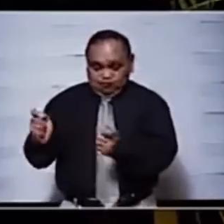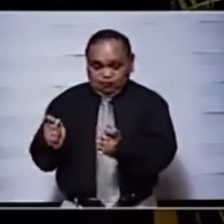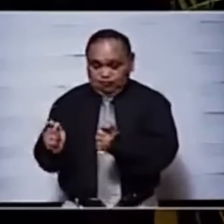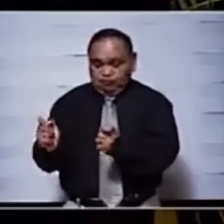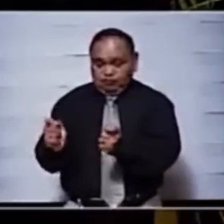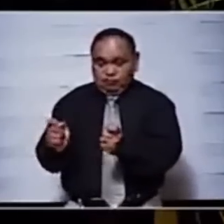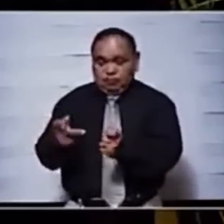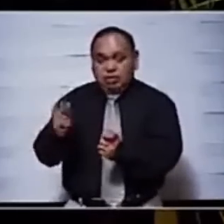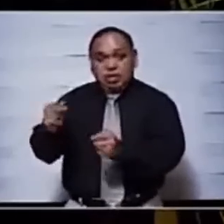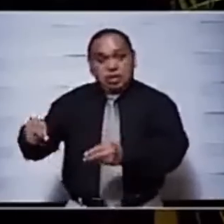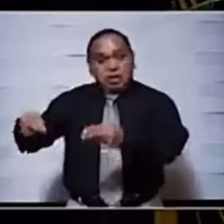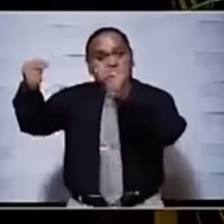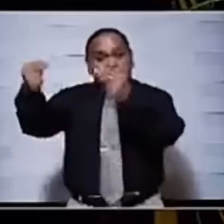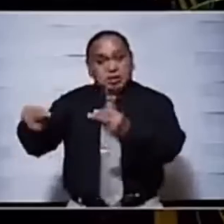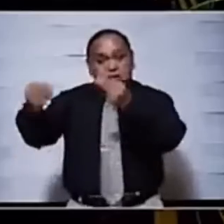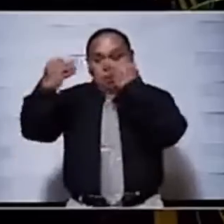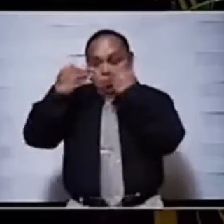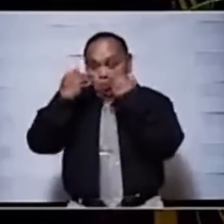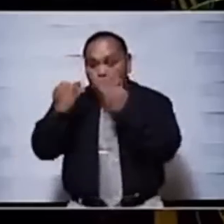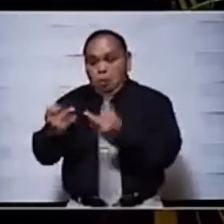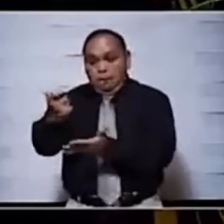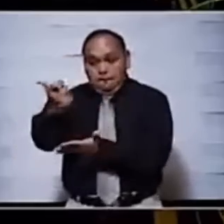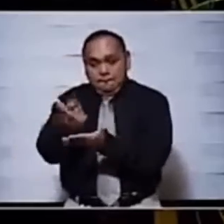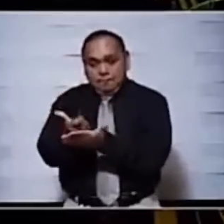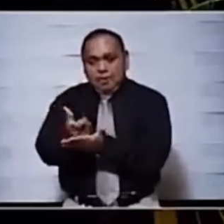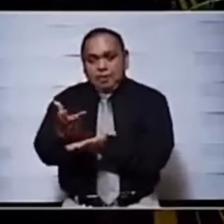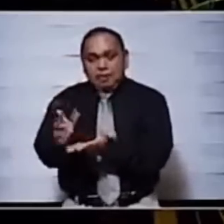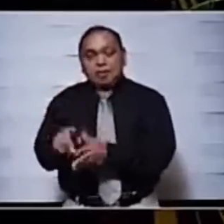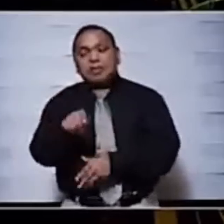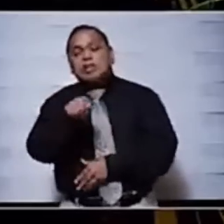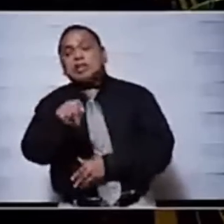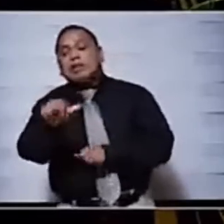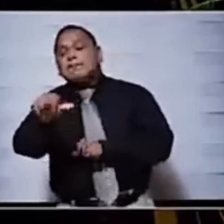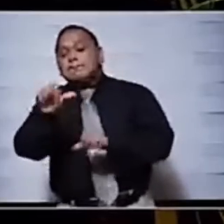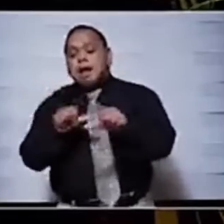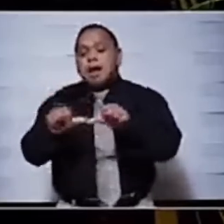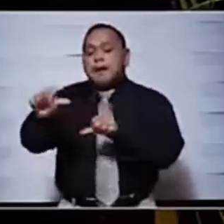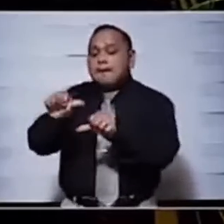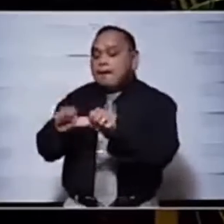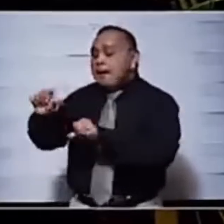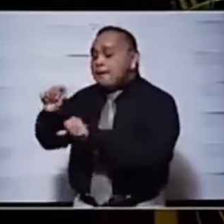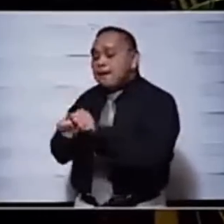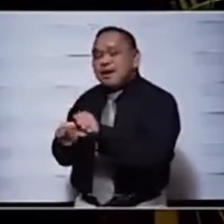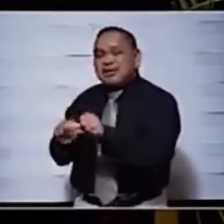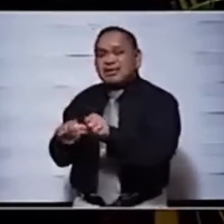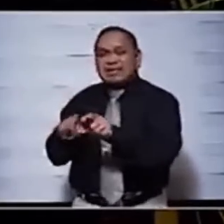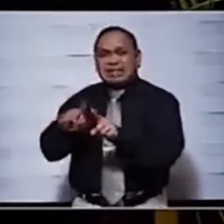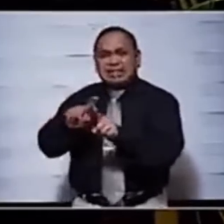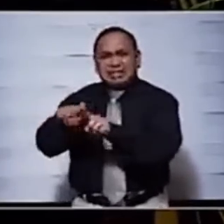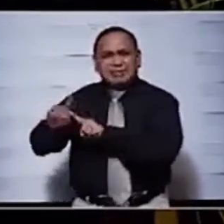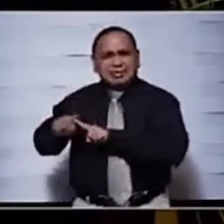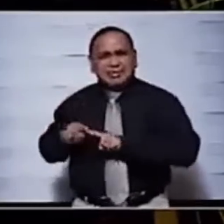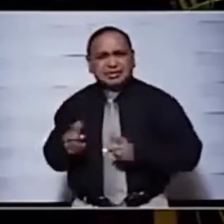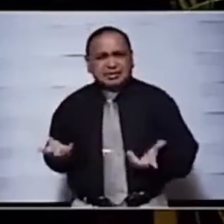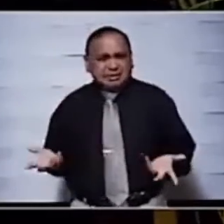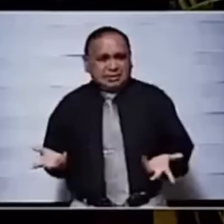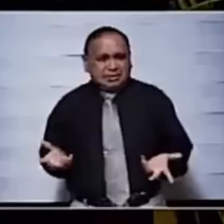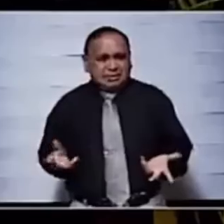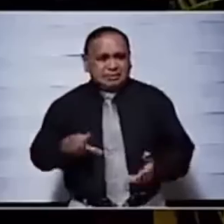como negocio, que todo lo ve como una cosa, como una mercancía de intercambio, etcétera? Y